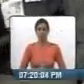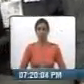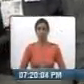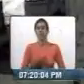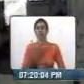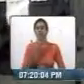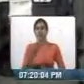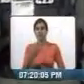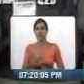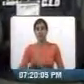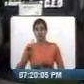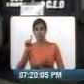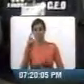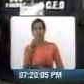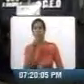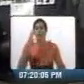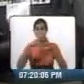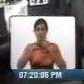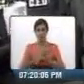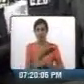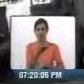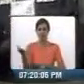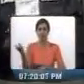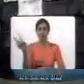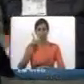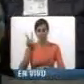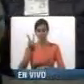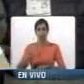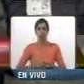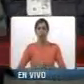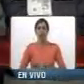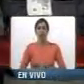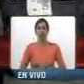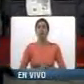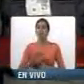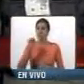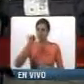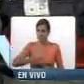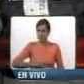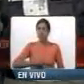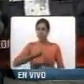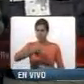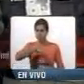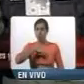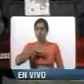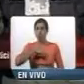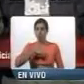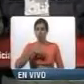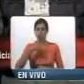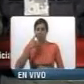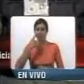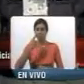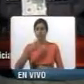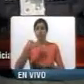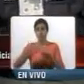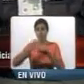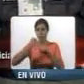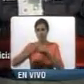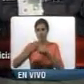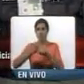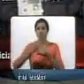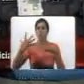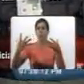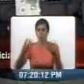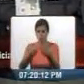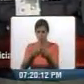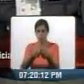Gracias, mi mayor general. Muy buenas noches a todo el país. Efectivamente, nosotros hemos hecho un trabajo